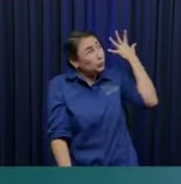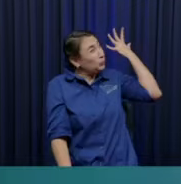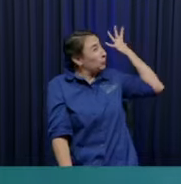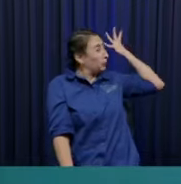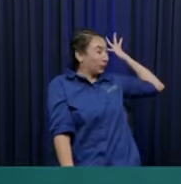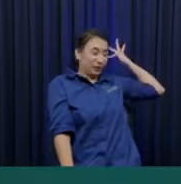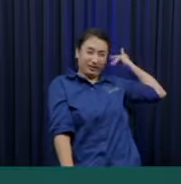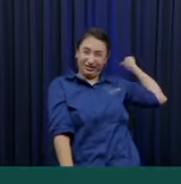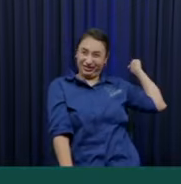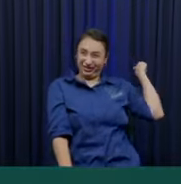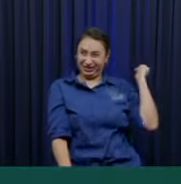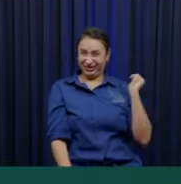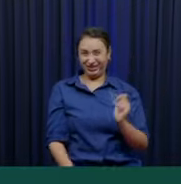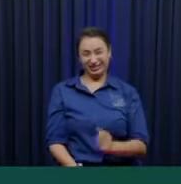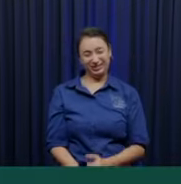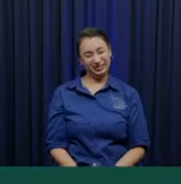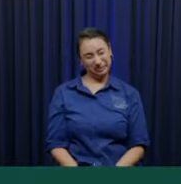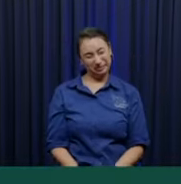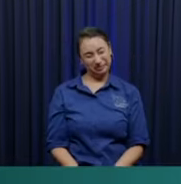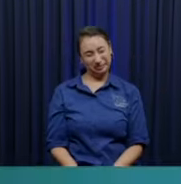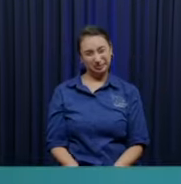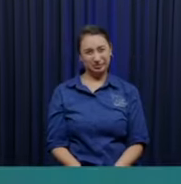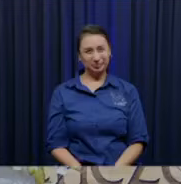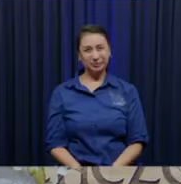En primer lugar, ni billetera traje.